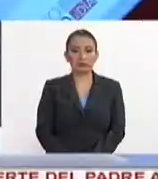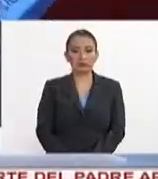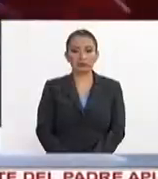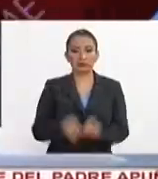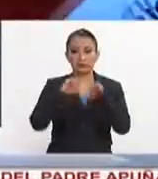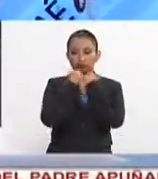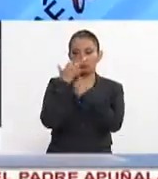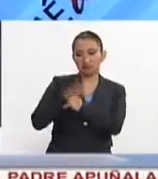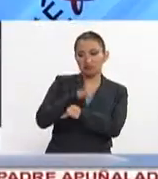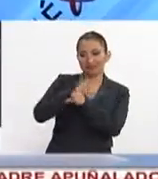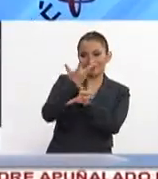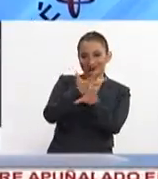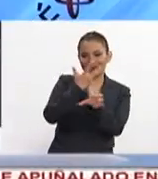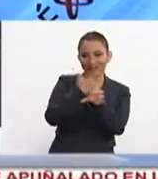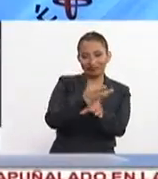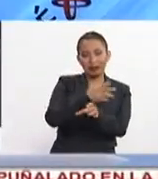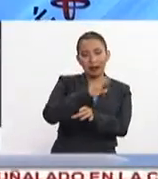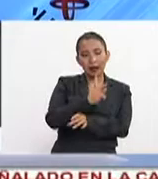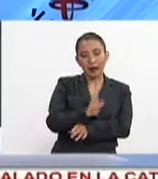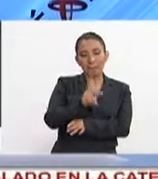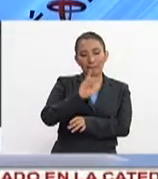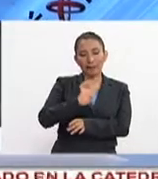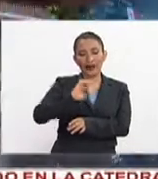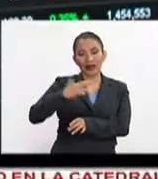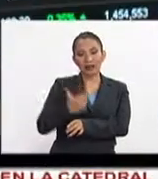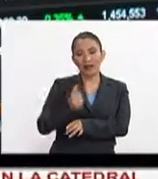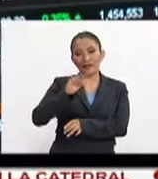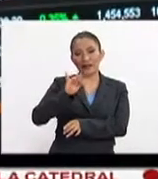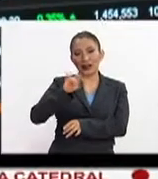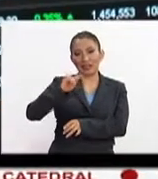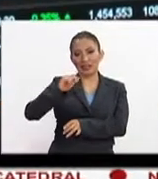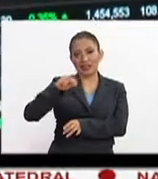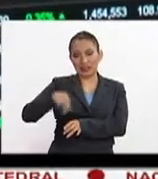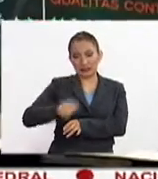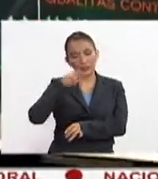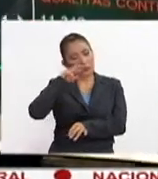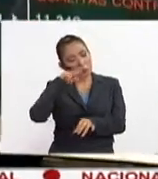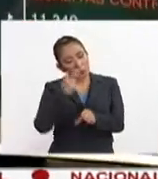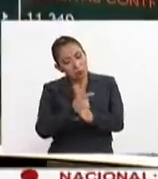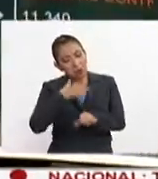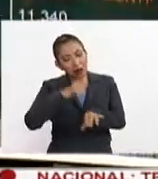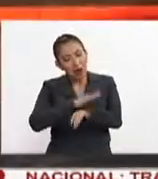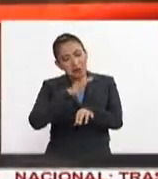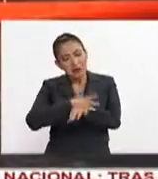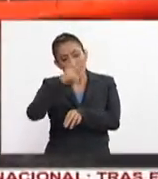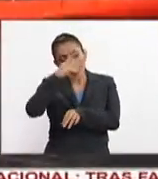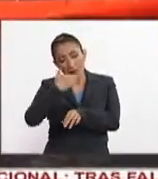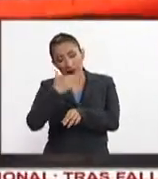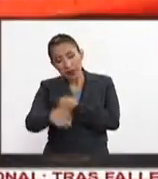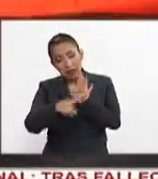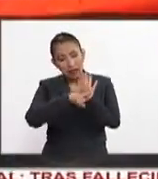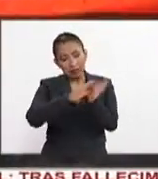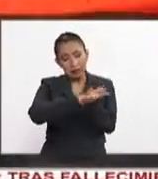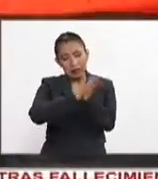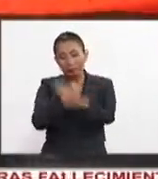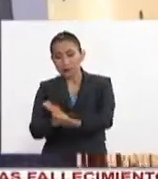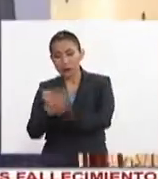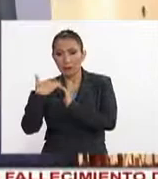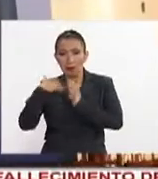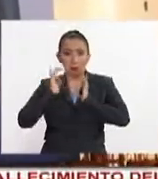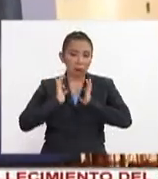La agencia calificadora estadounidense Fitch Ratings mejoró la perspectiva de calificación de largo plazo de México de negativa a